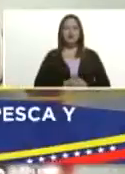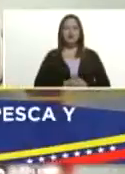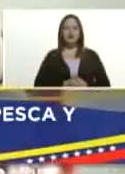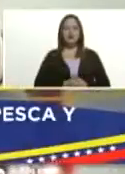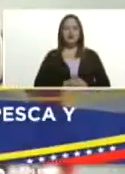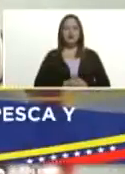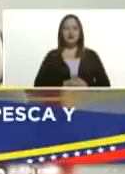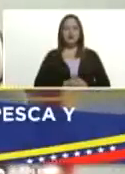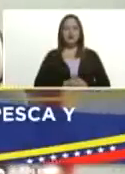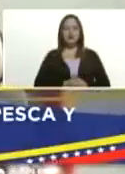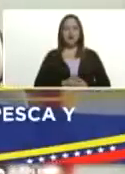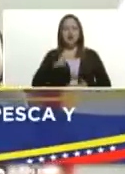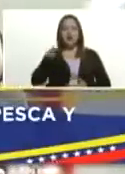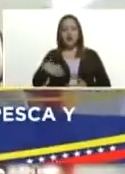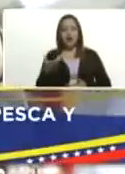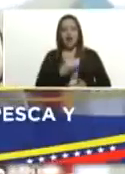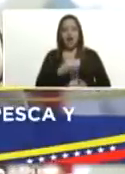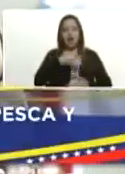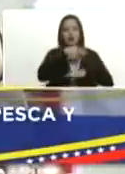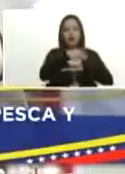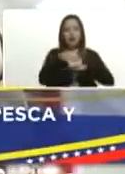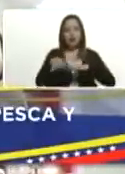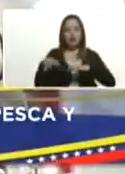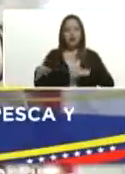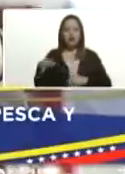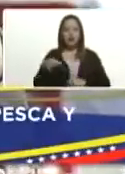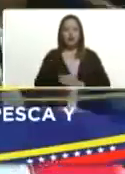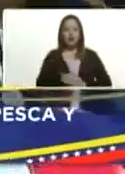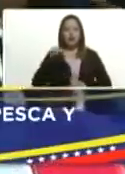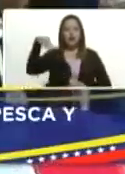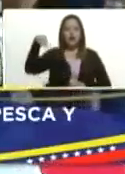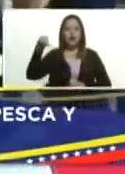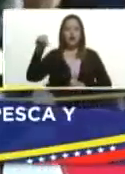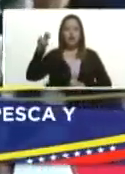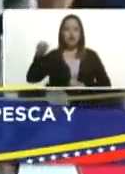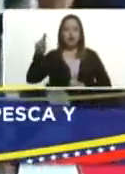Y Tomás Bello, alcalde del municipio Montes, en Cumanacoa.